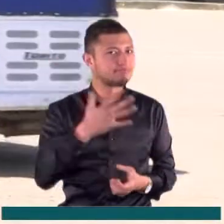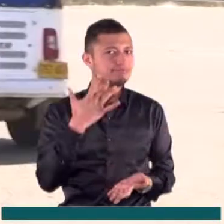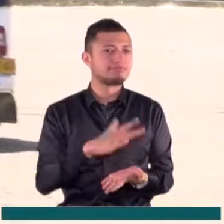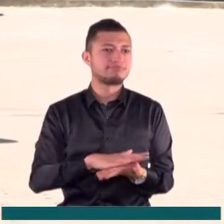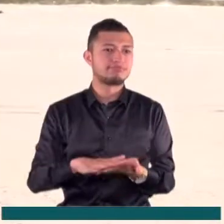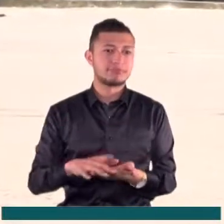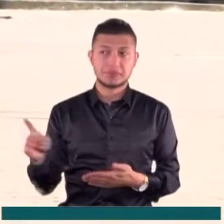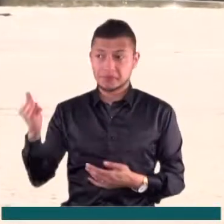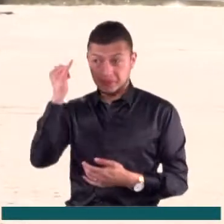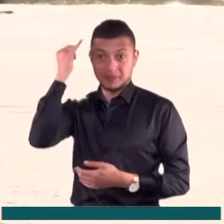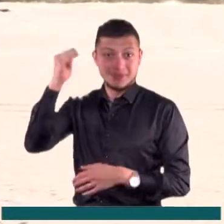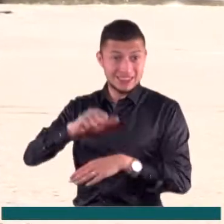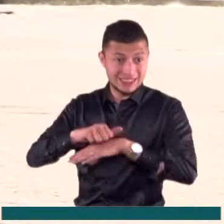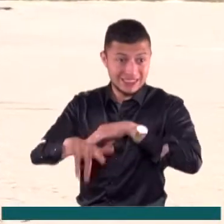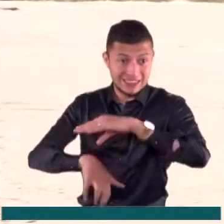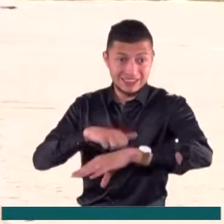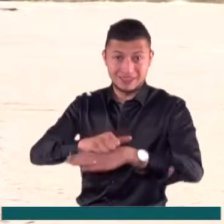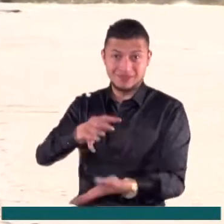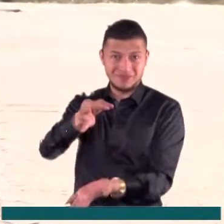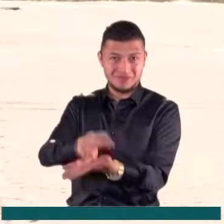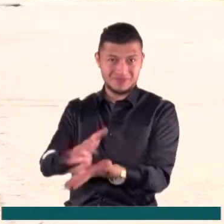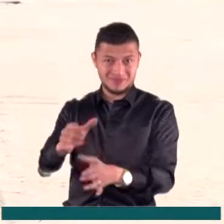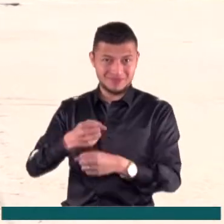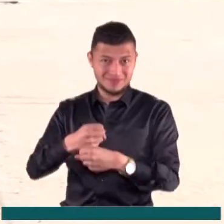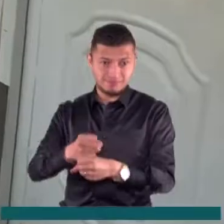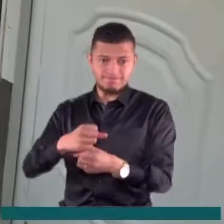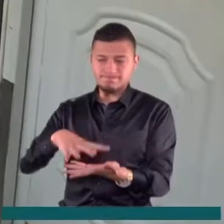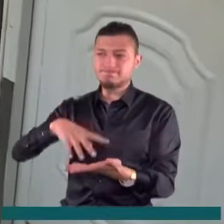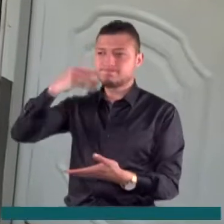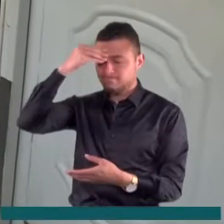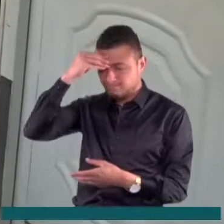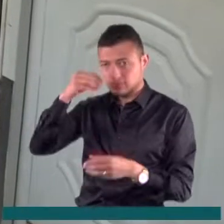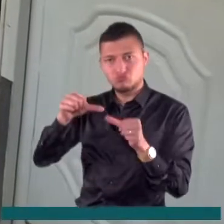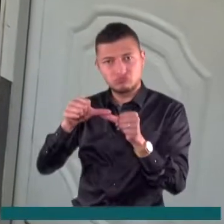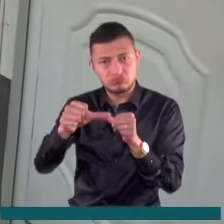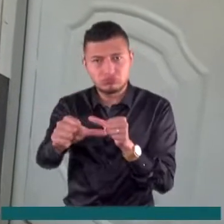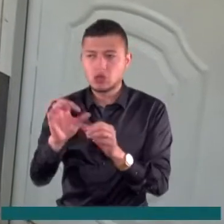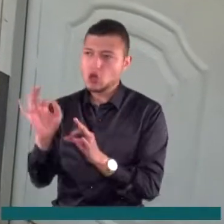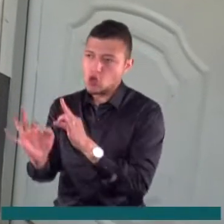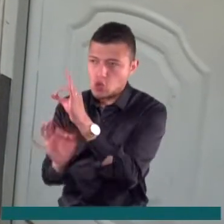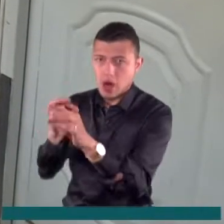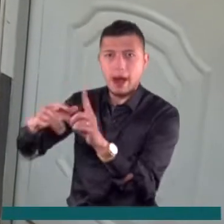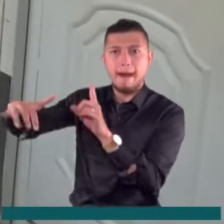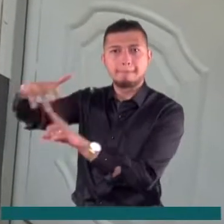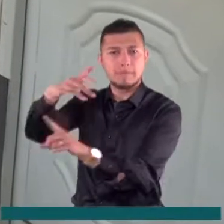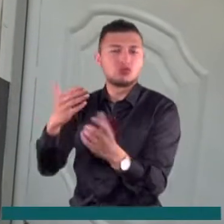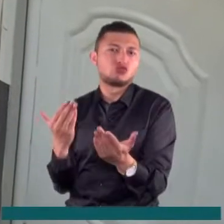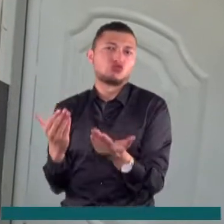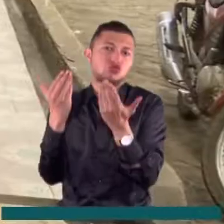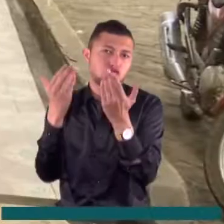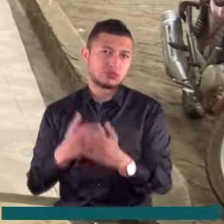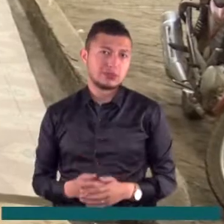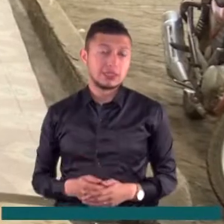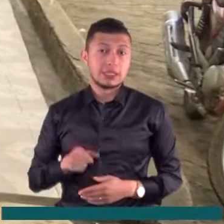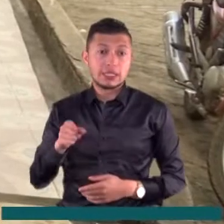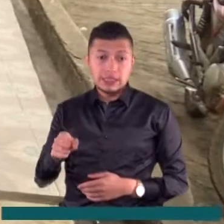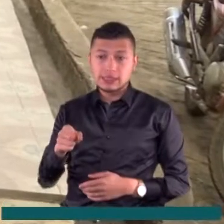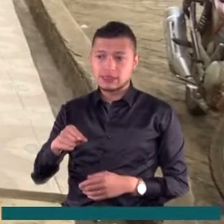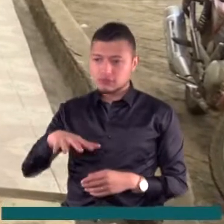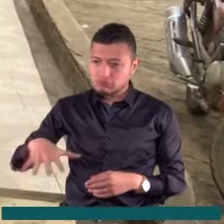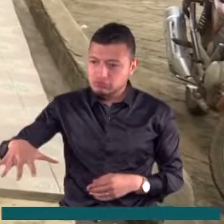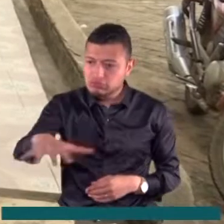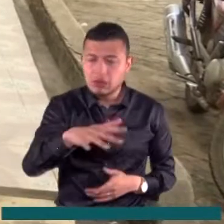esta iniciativa de reciclaje ha permitido que la capital del vaupés aprenda a estas prácticas sostenibles y amigables con el medio ambiente además